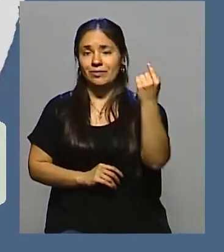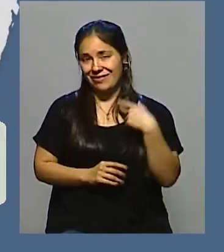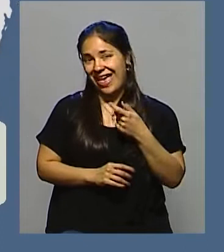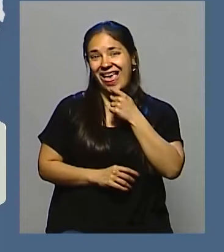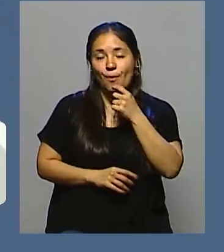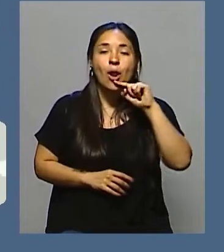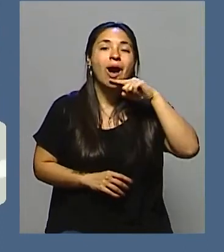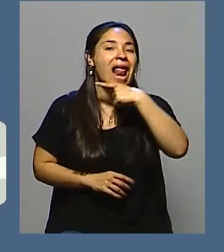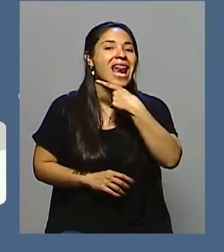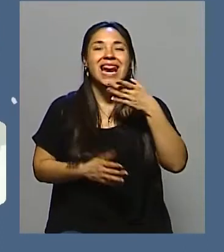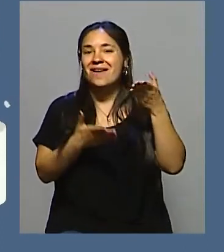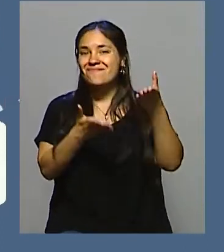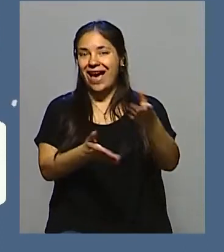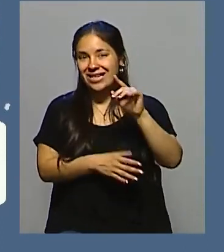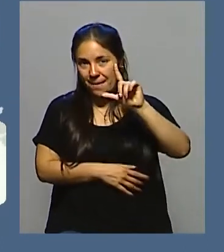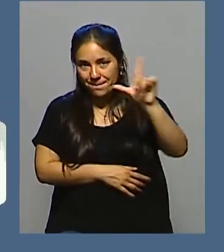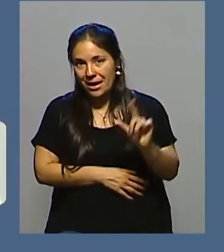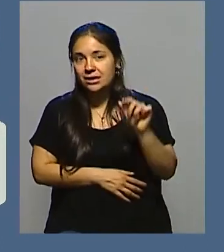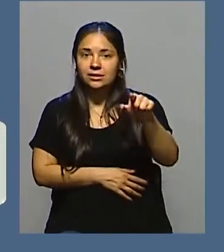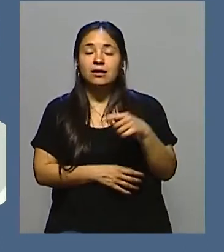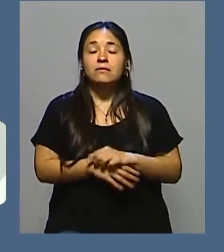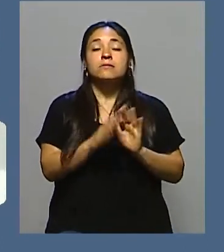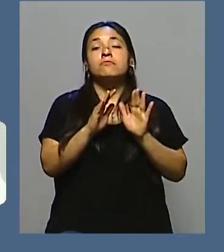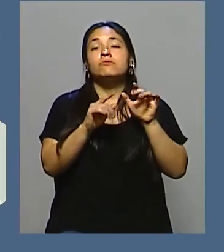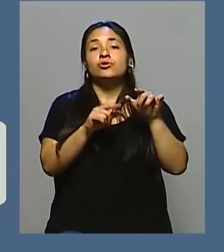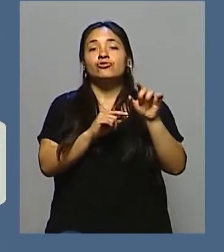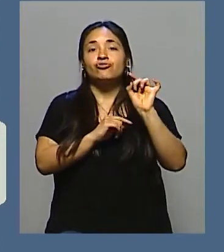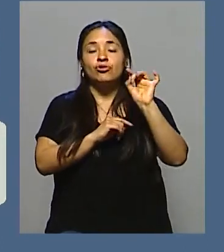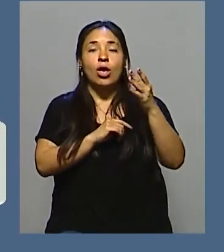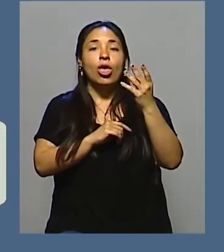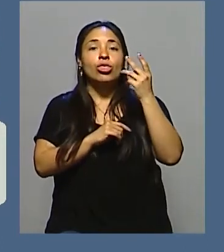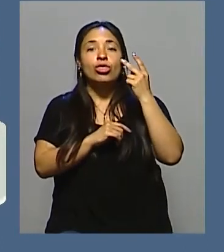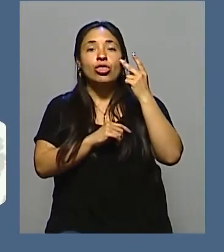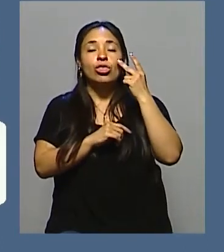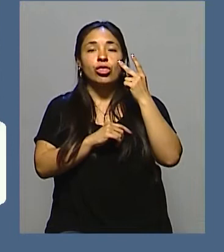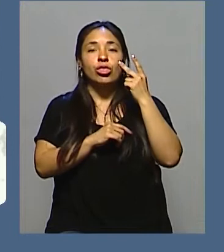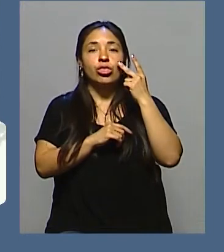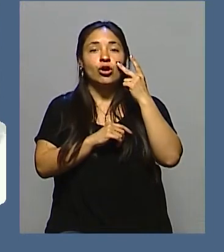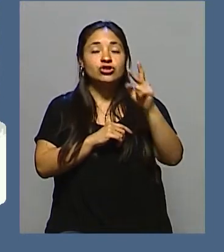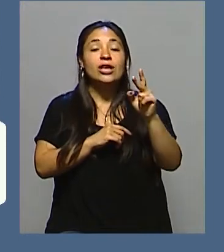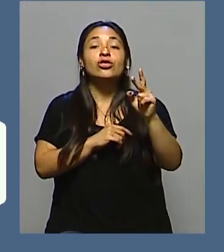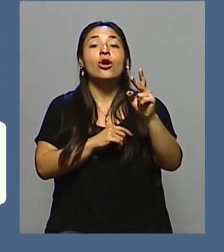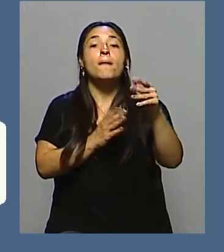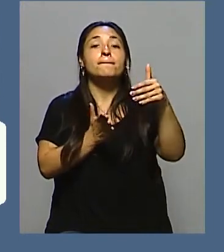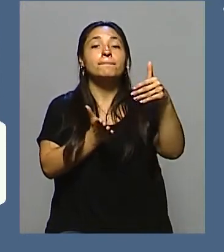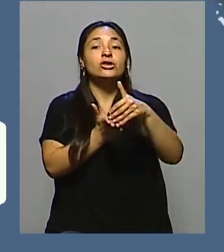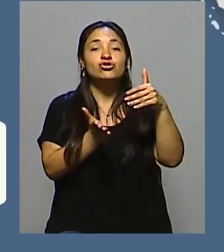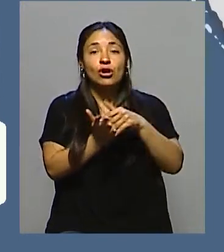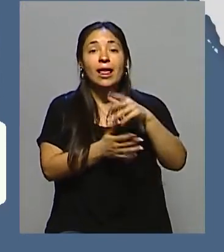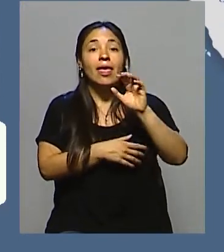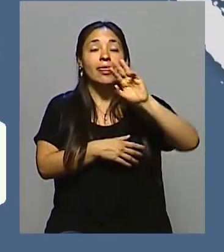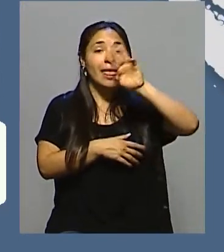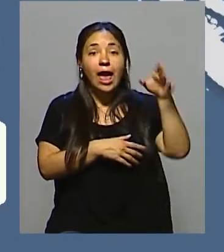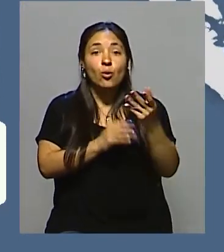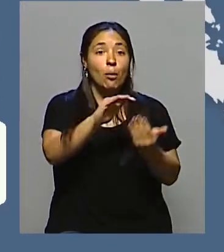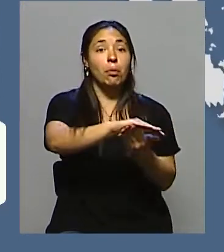Alemania, donde no solo imprimió 200.000 millones de euros, sino que